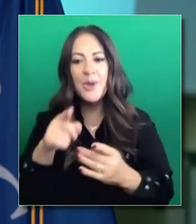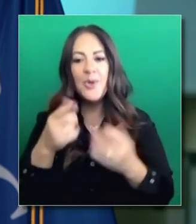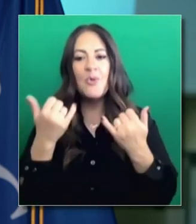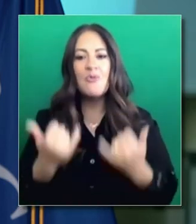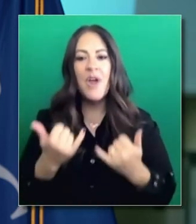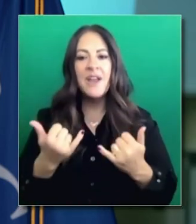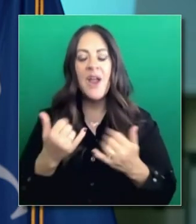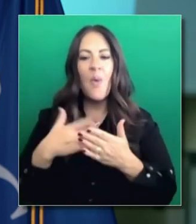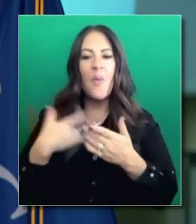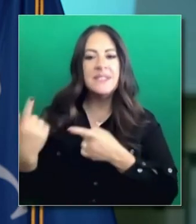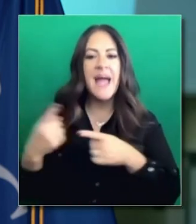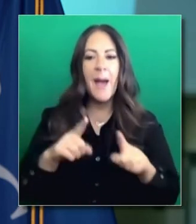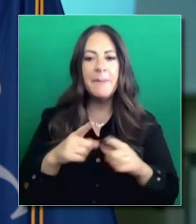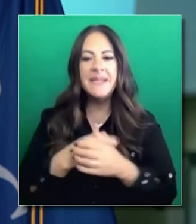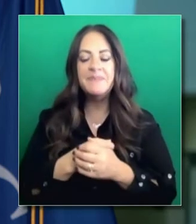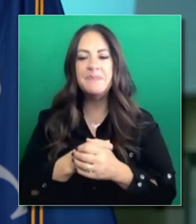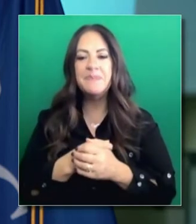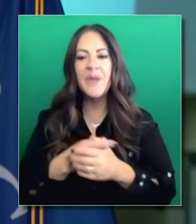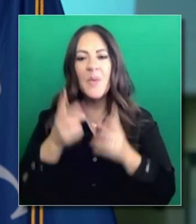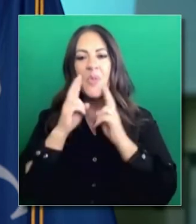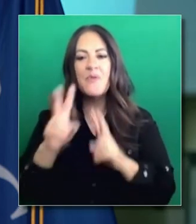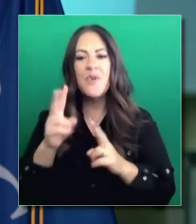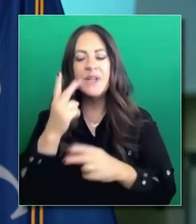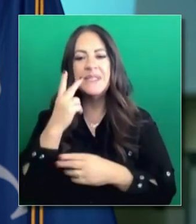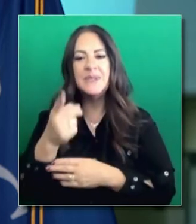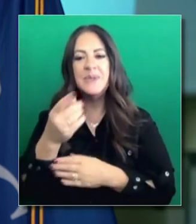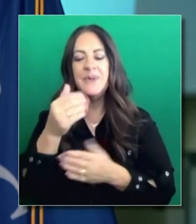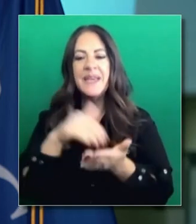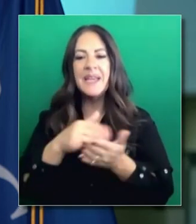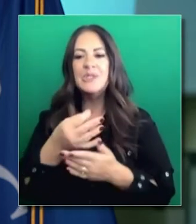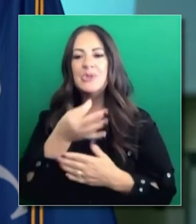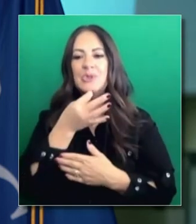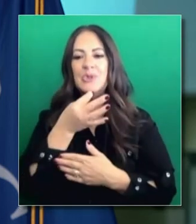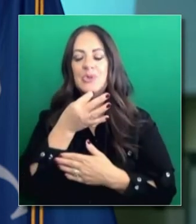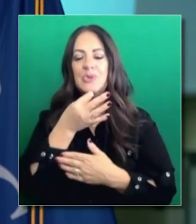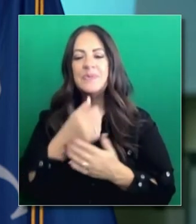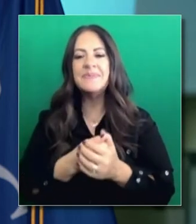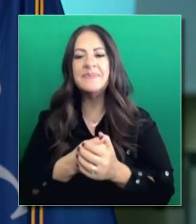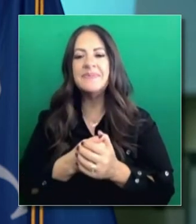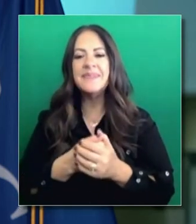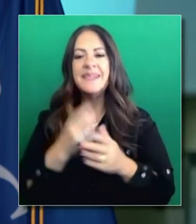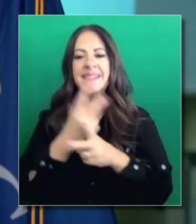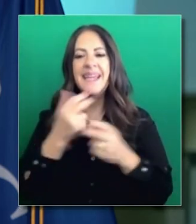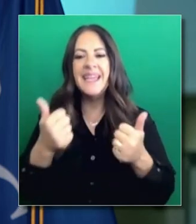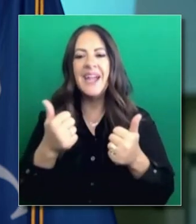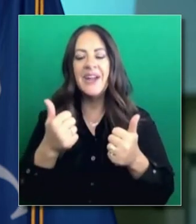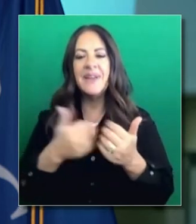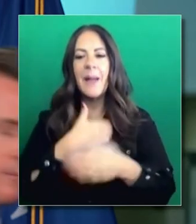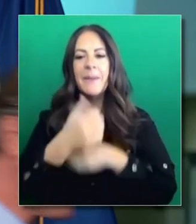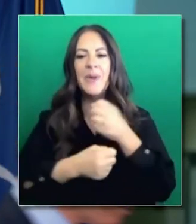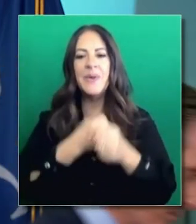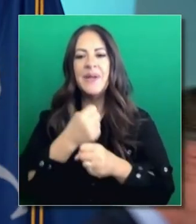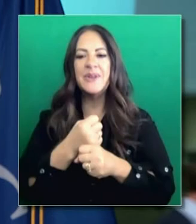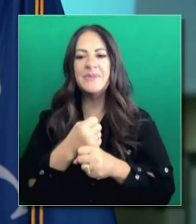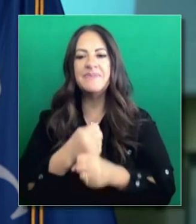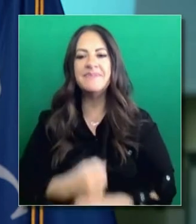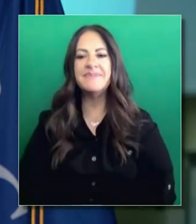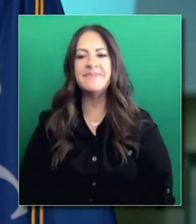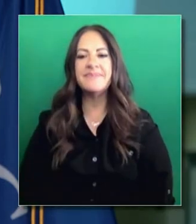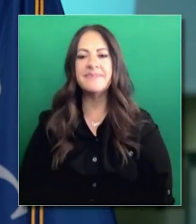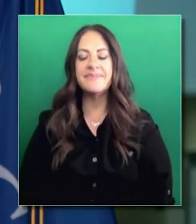al tanto en las noticias sobre la pandemia y esperamos poder hacerlo de nuevo pronto. Todos cuídense.